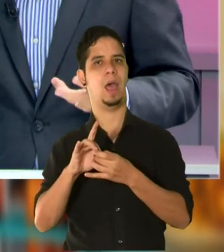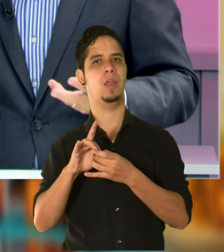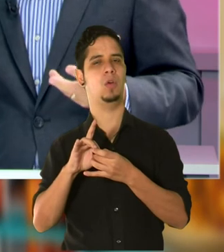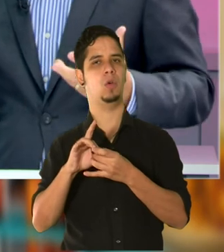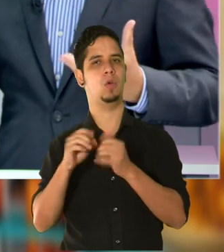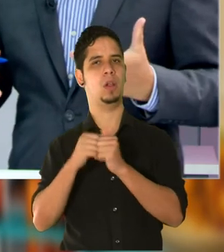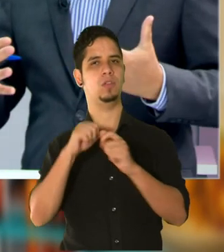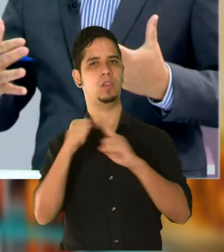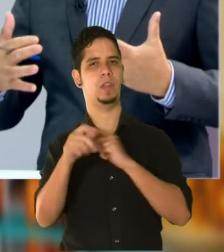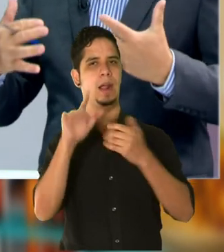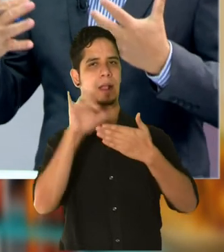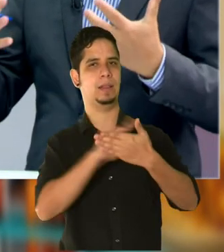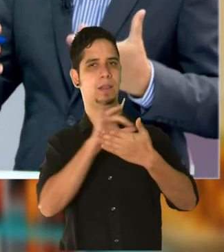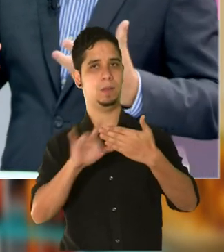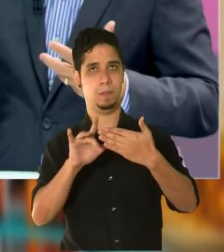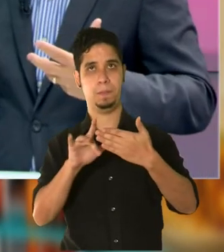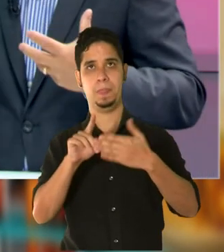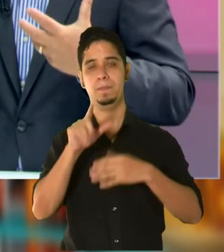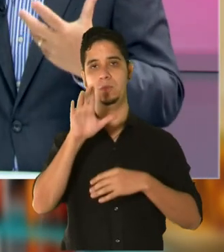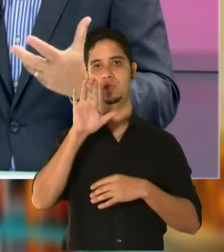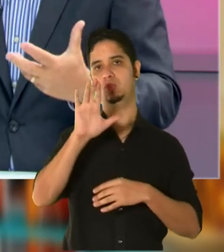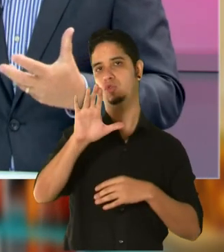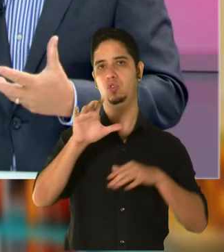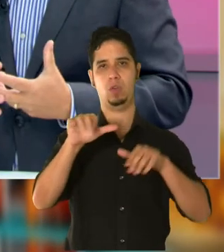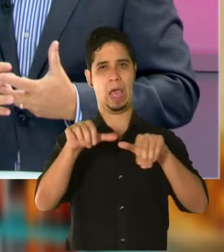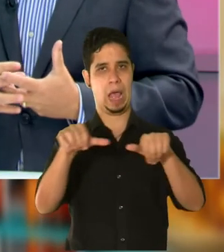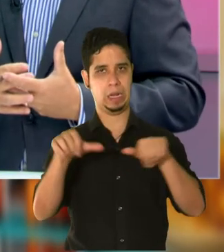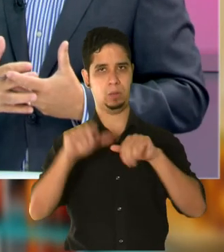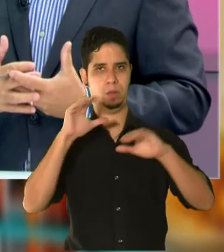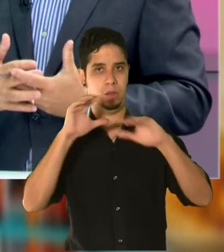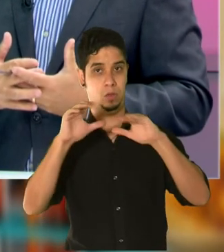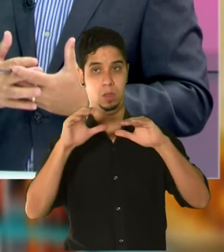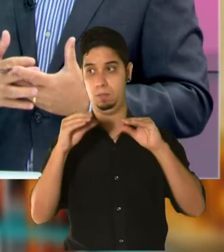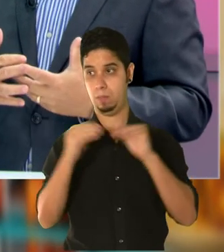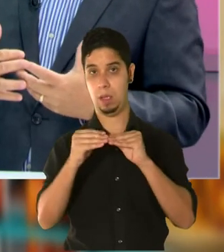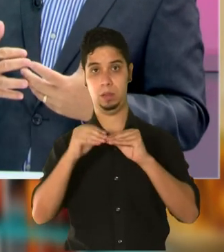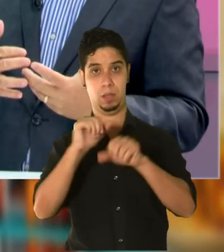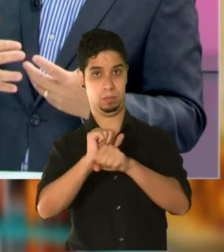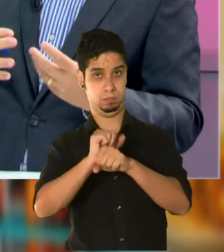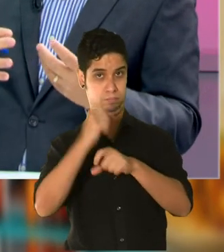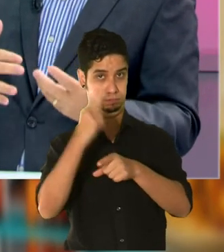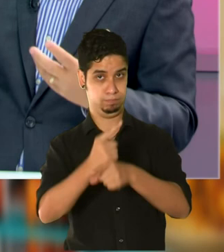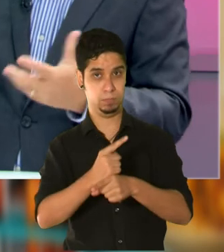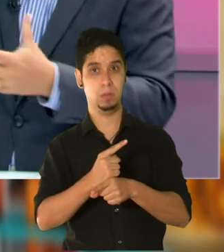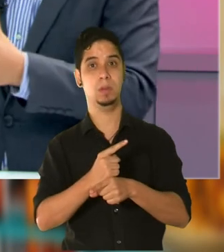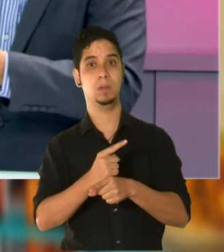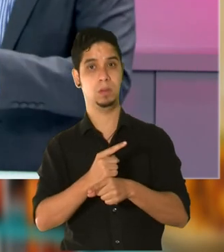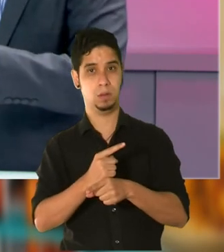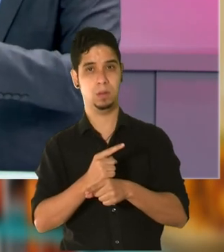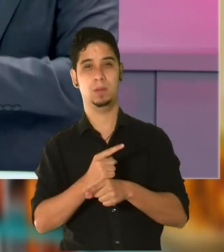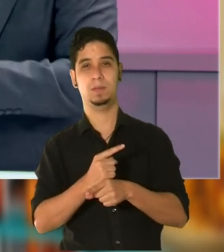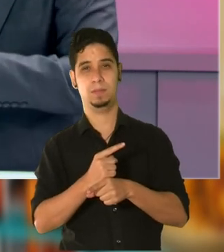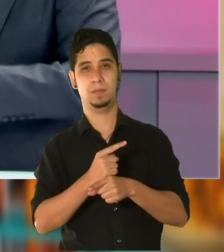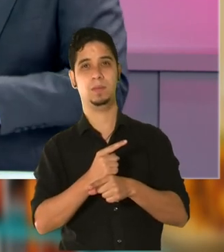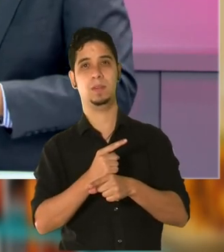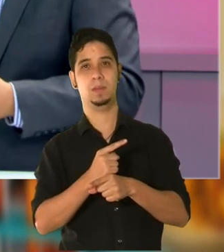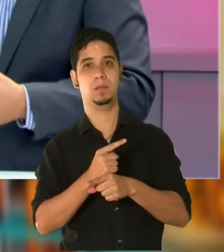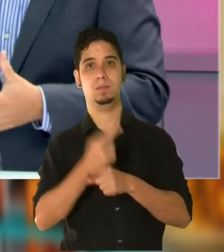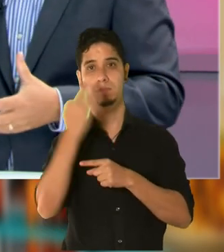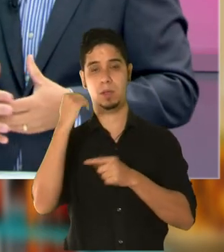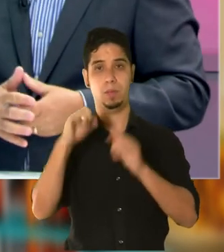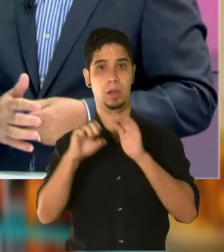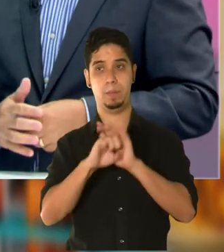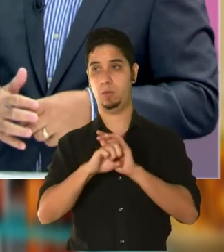yo creo que ahí el área de comunicaciones se tiene que activar también para con la atención de los diferentes medios de